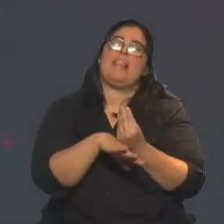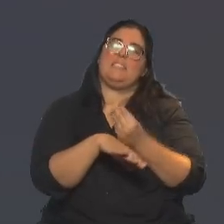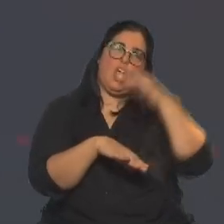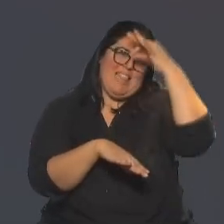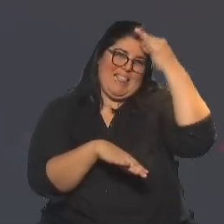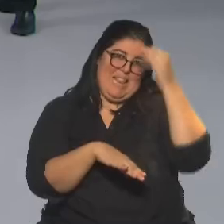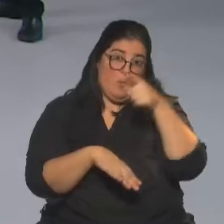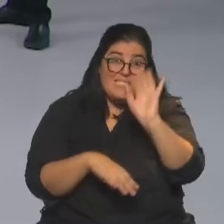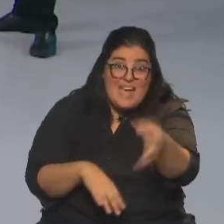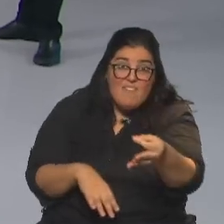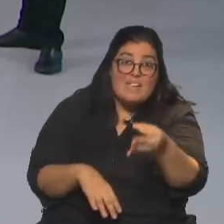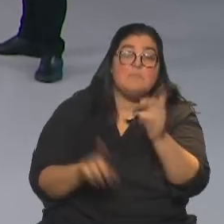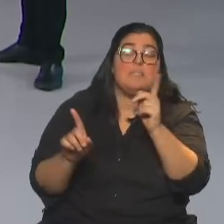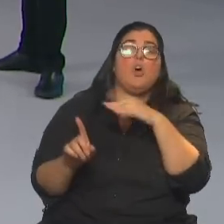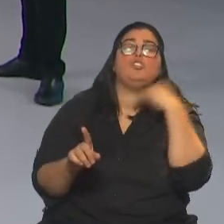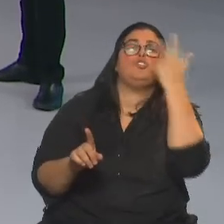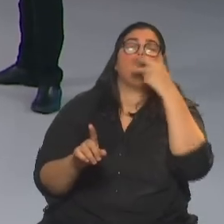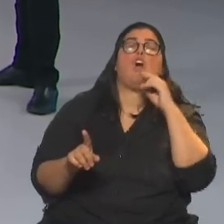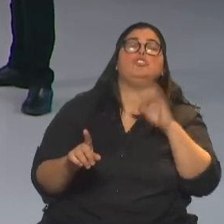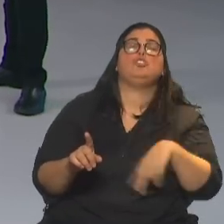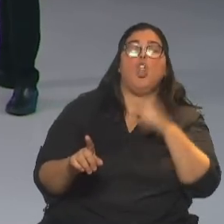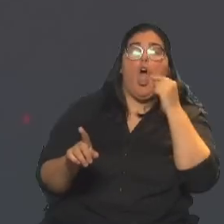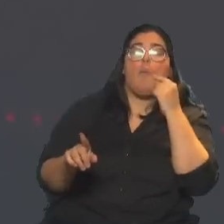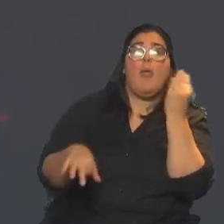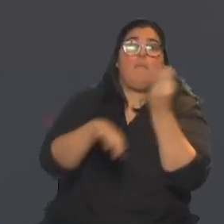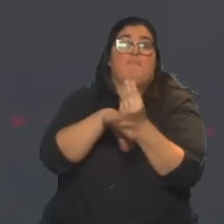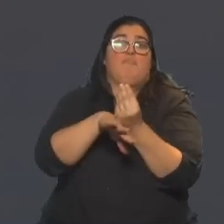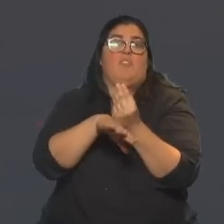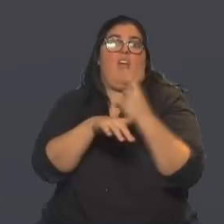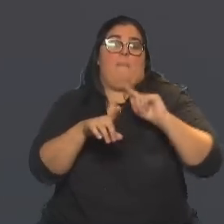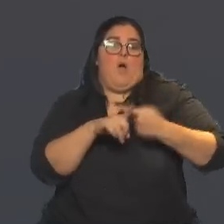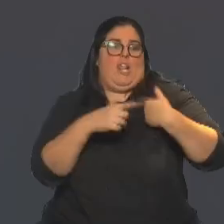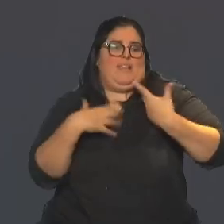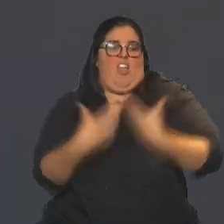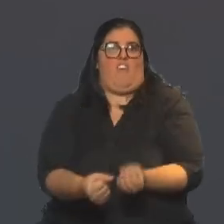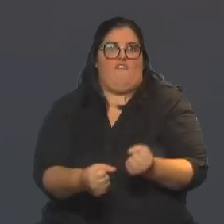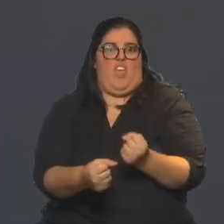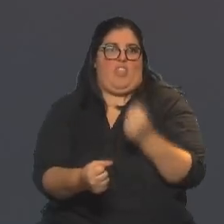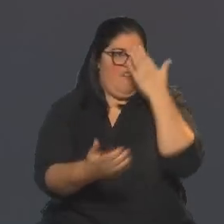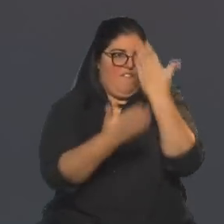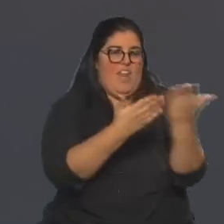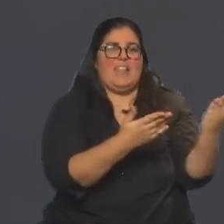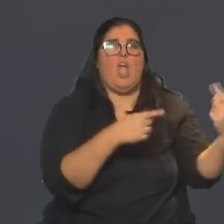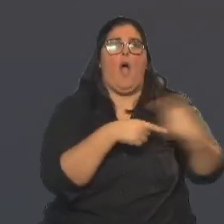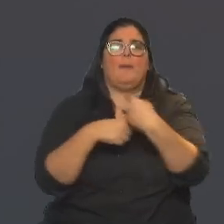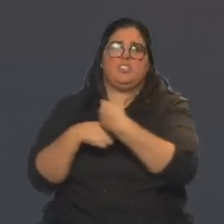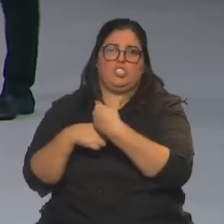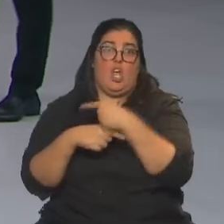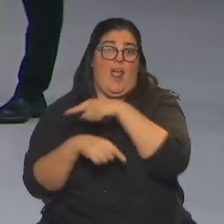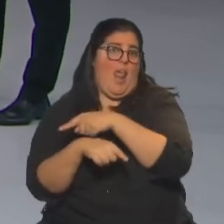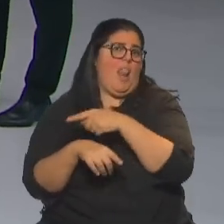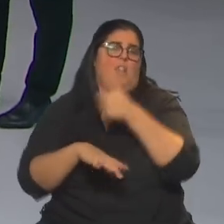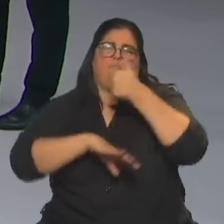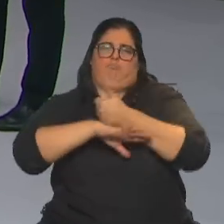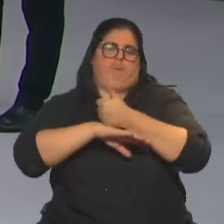qué le va a suceder a Johnson de ahora en más cuando vaya al Parlamento a defender su política frente a los legisladores de la oposición? Él va a estar en